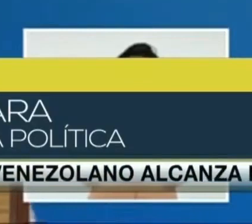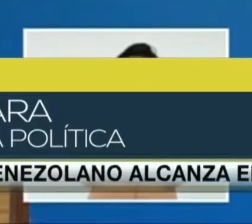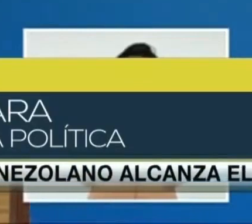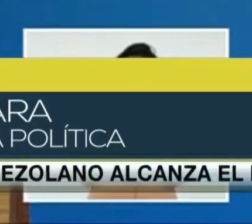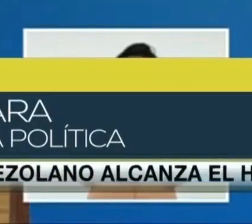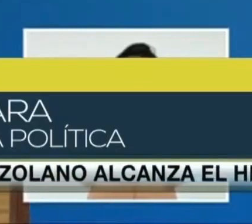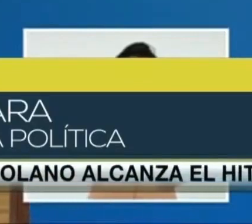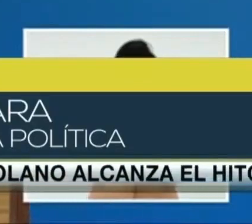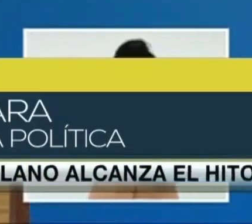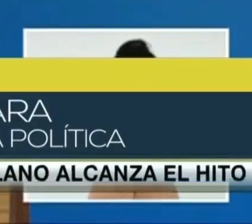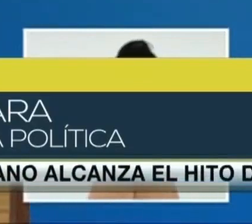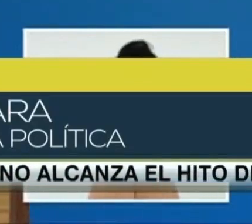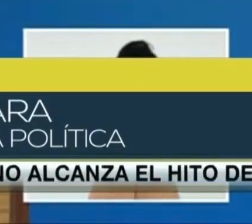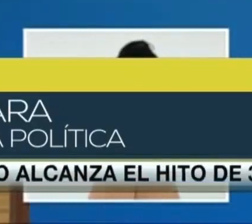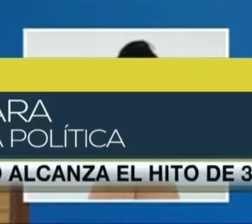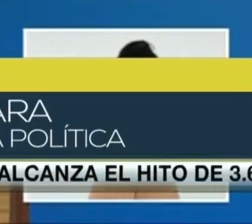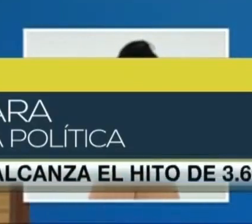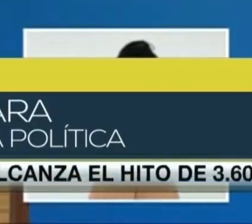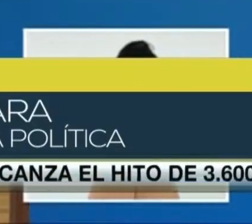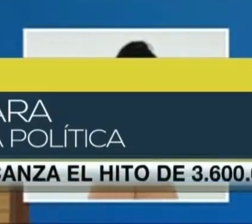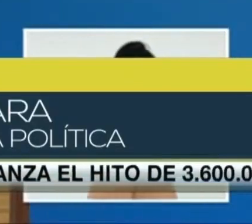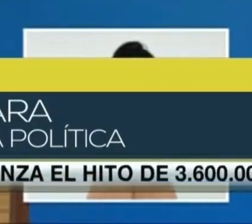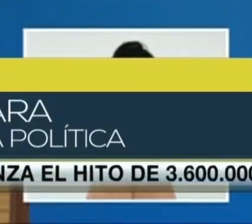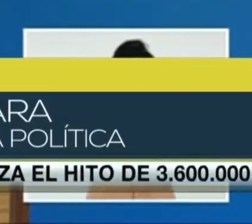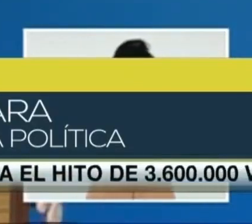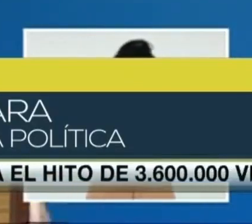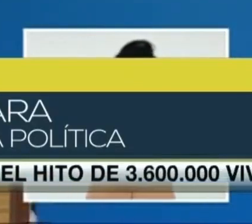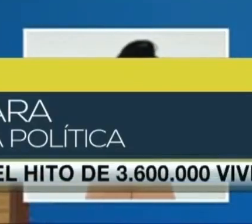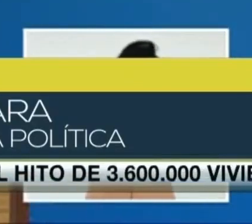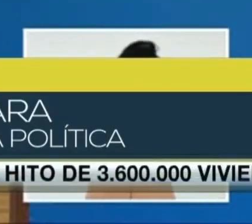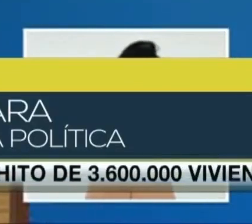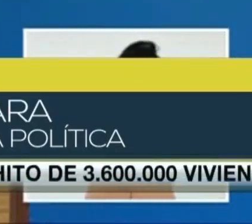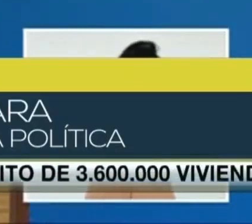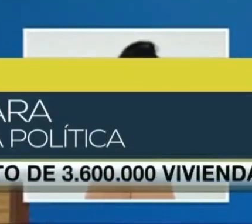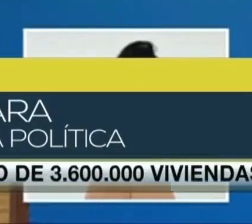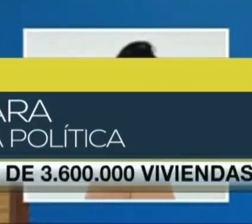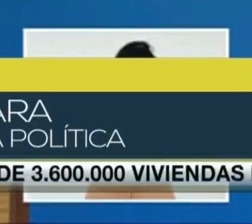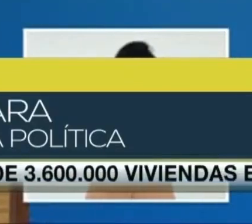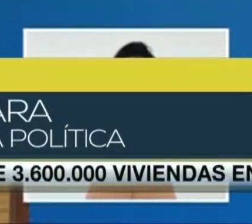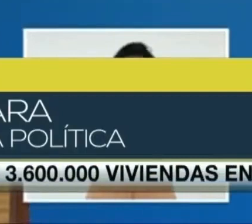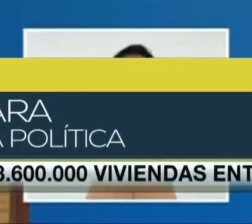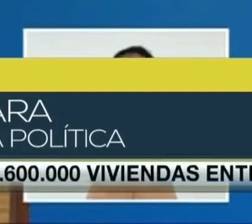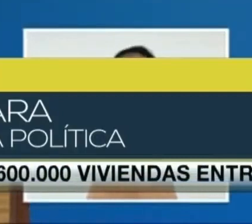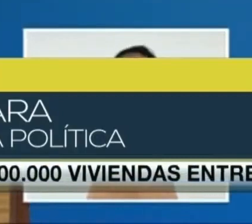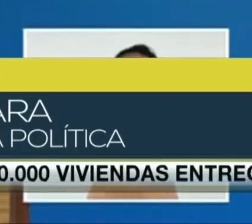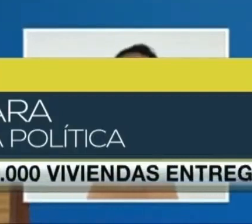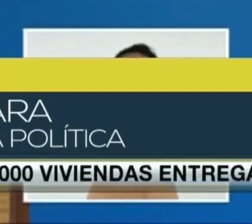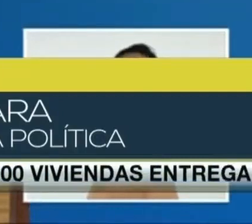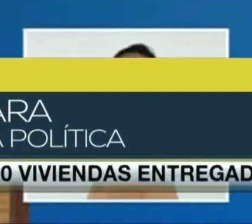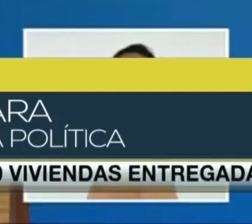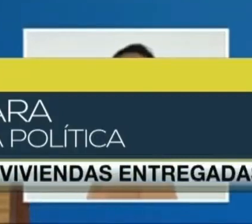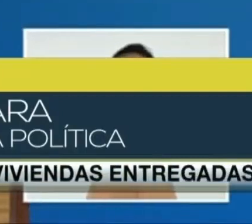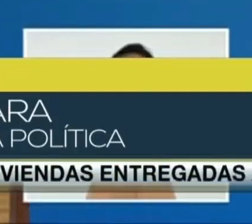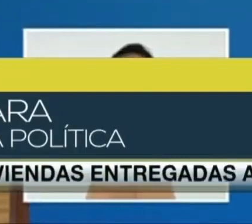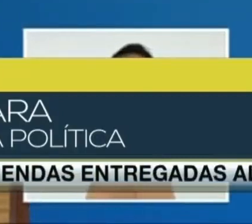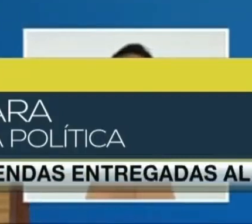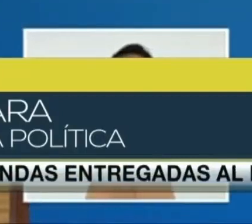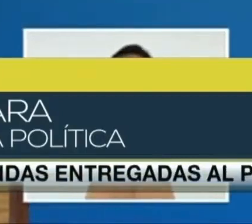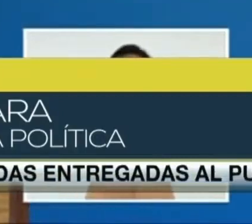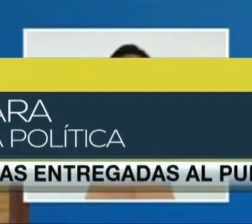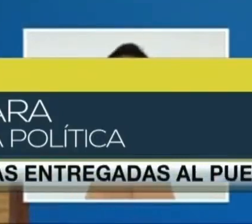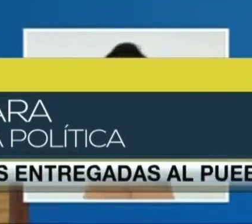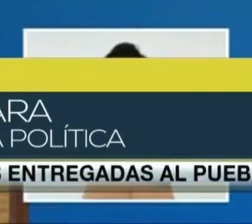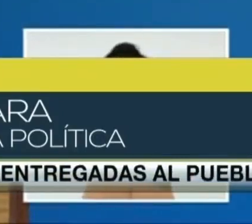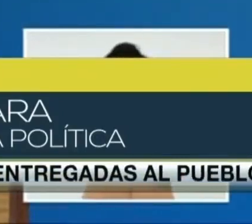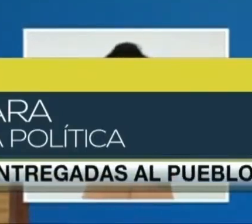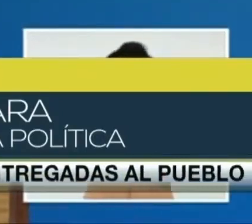horas, en particular en el día de hoy, a ejercer presiones políticas, económicas y de